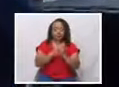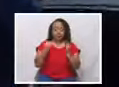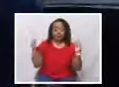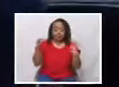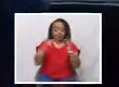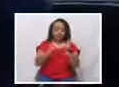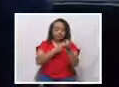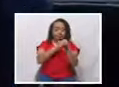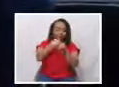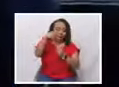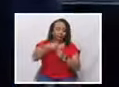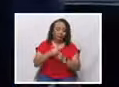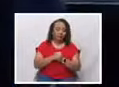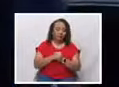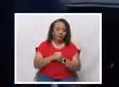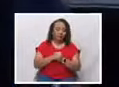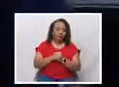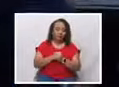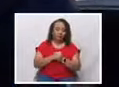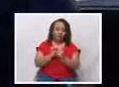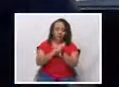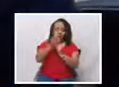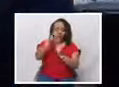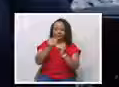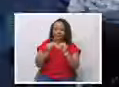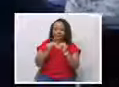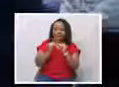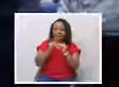a apoyarme aquí. De ser el paratleta más veloz del mundo.